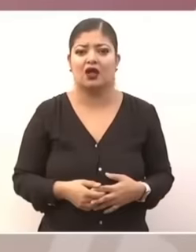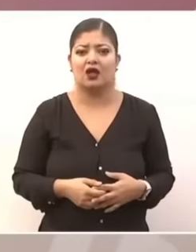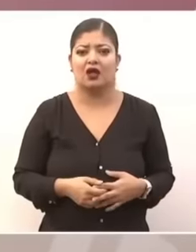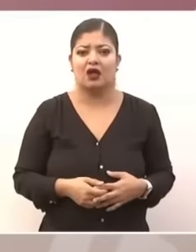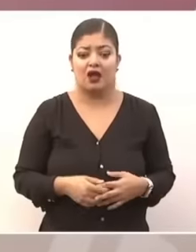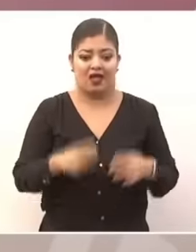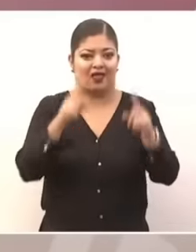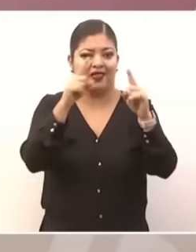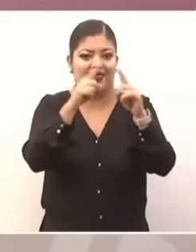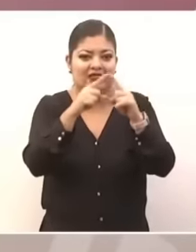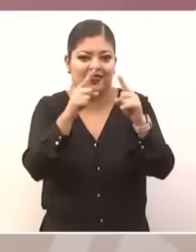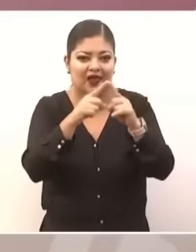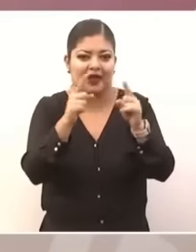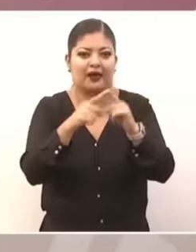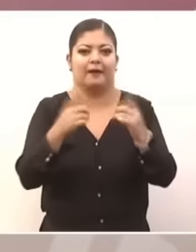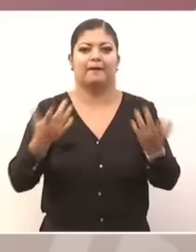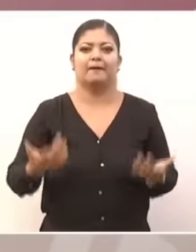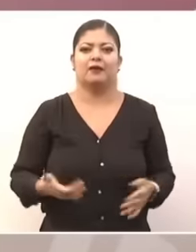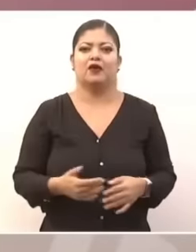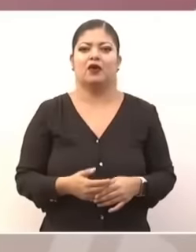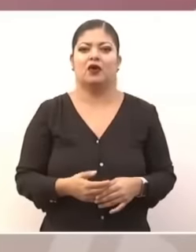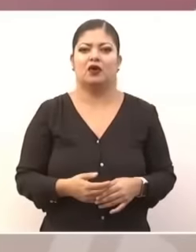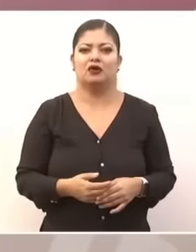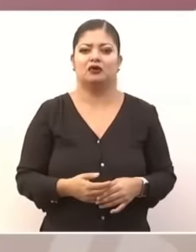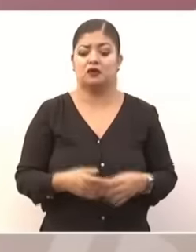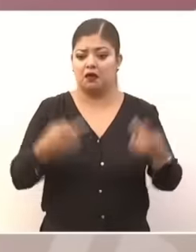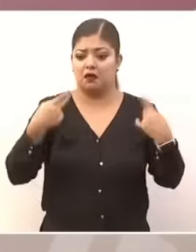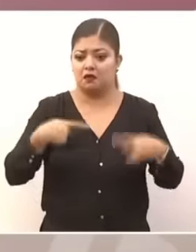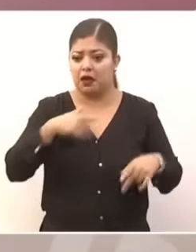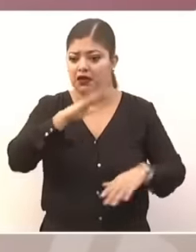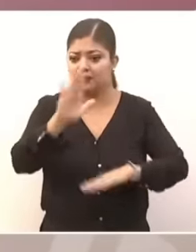templos, sus muertos,